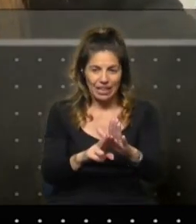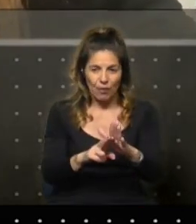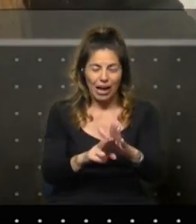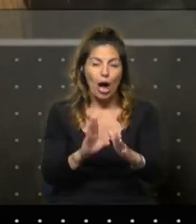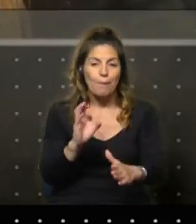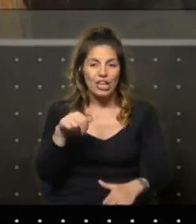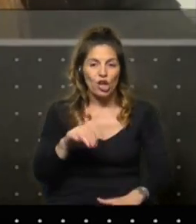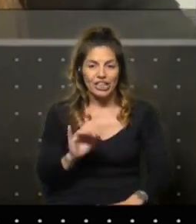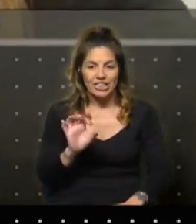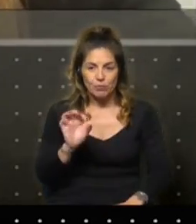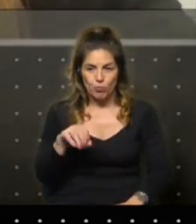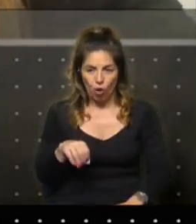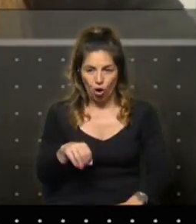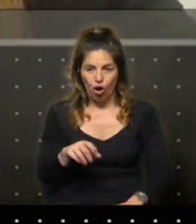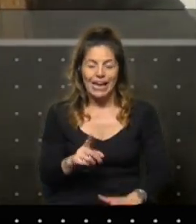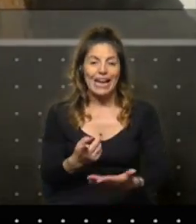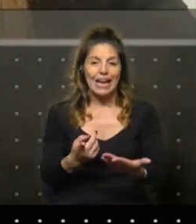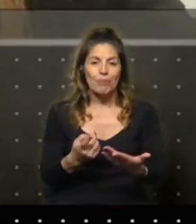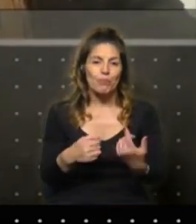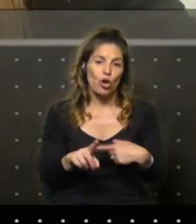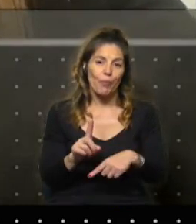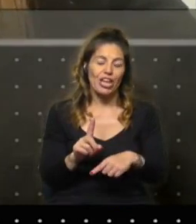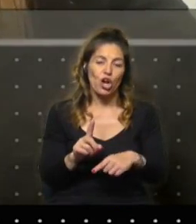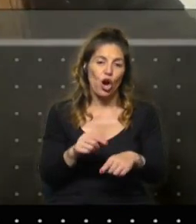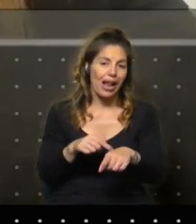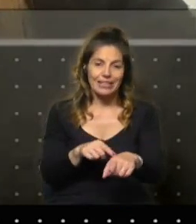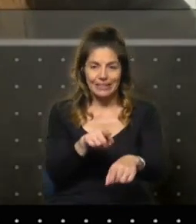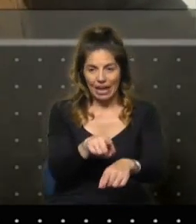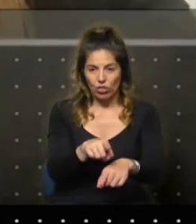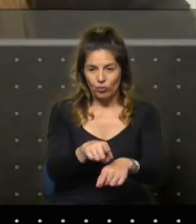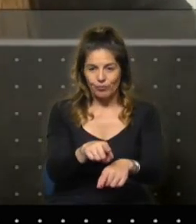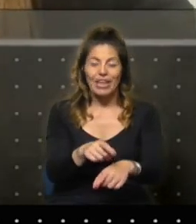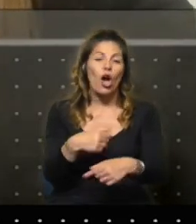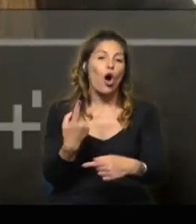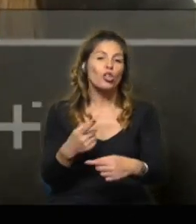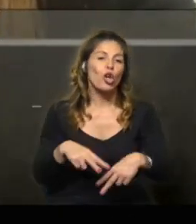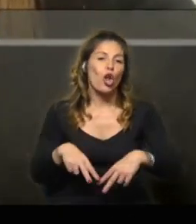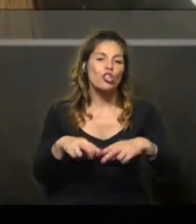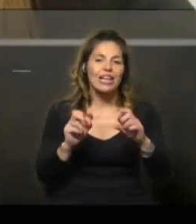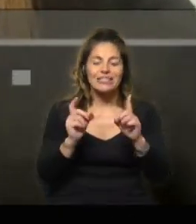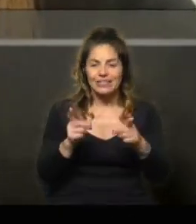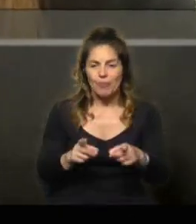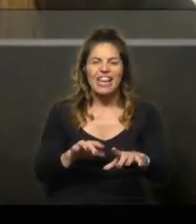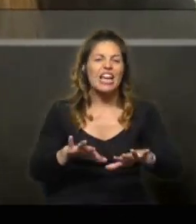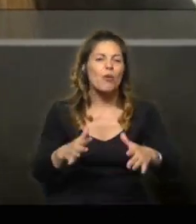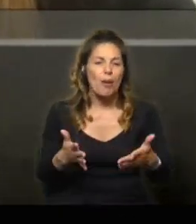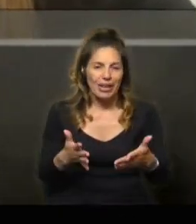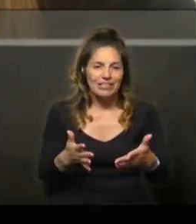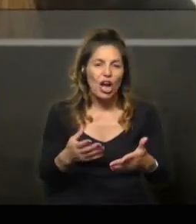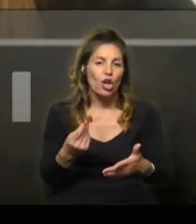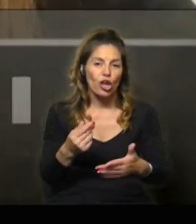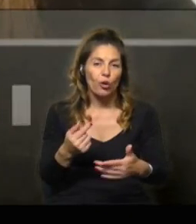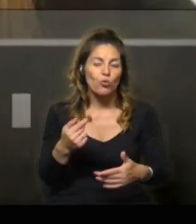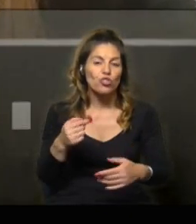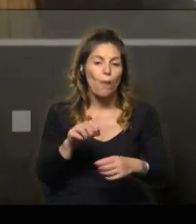peronismo por lo menos eh el peronismo estaba alineado Detrás de él eh Este es otro de los análisis también qué va a pasar con los recursos del